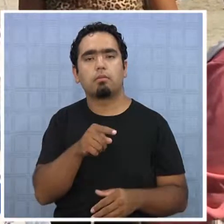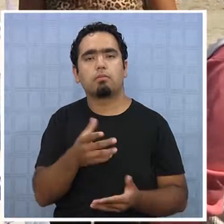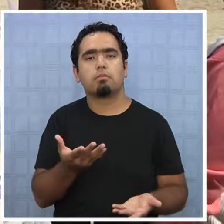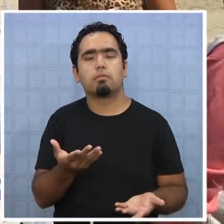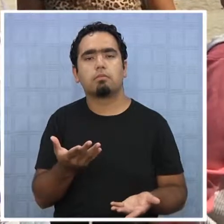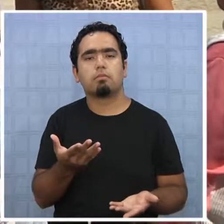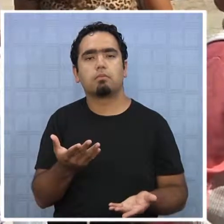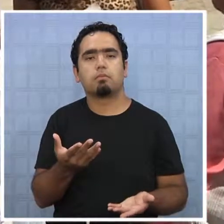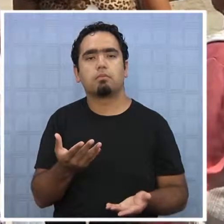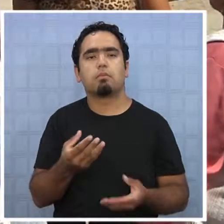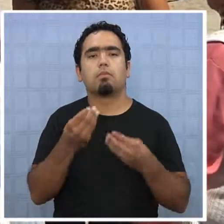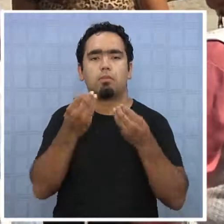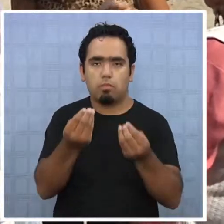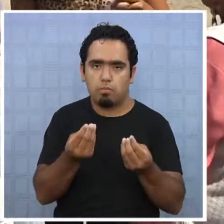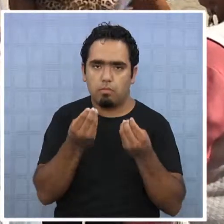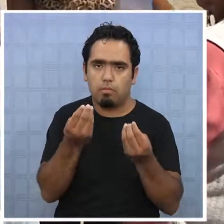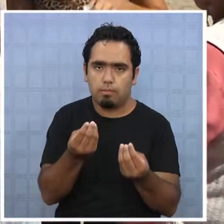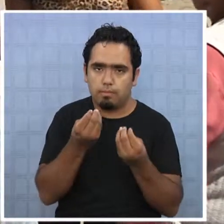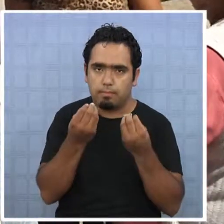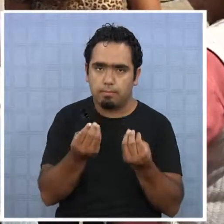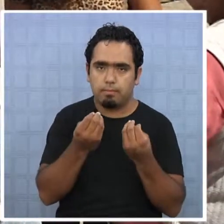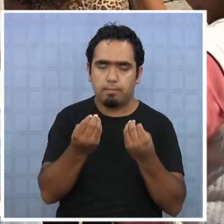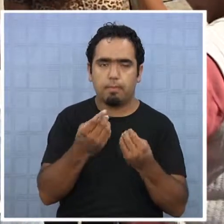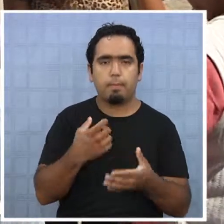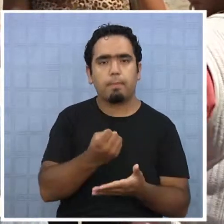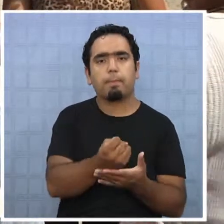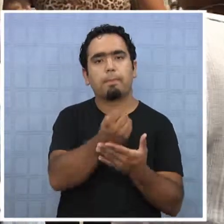Esto es bien bueno,